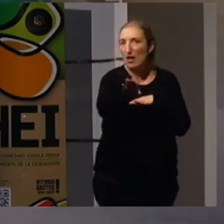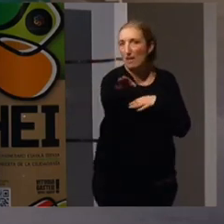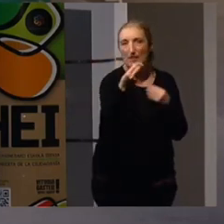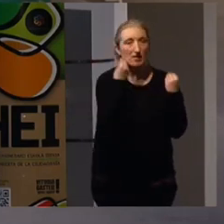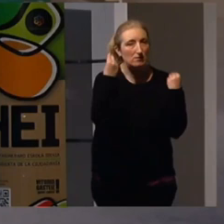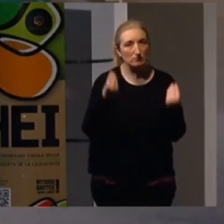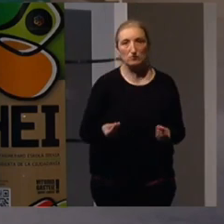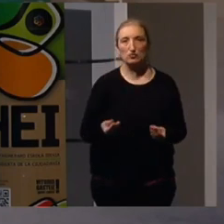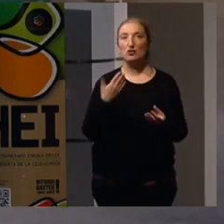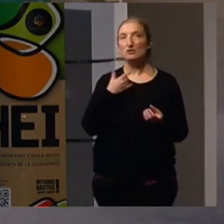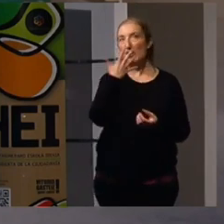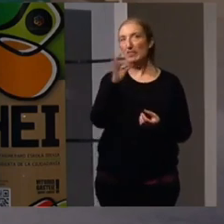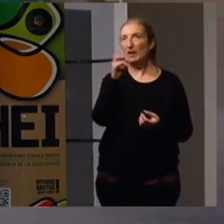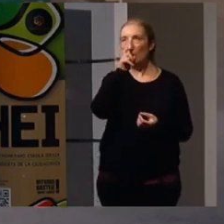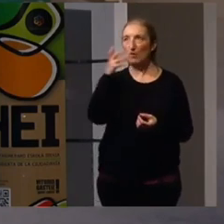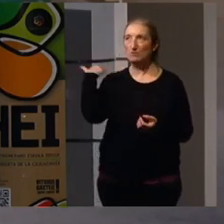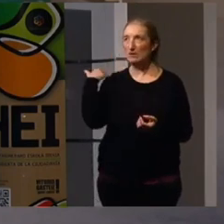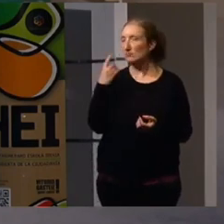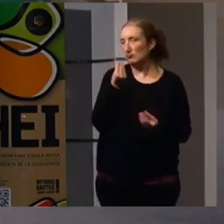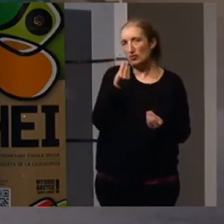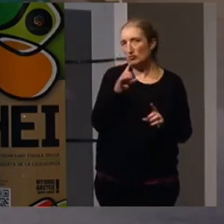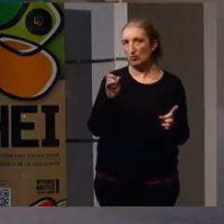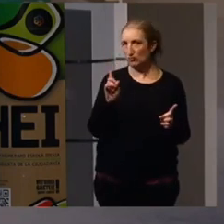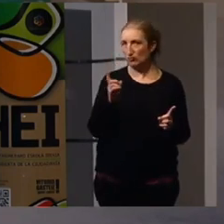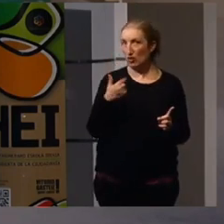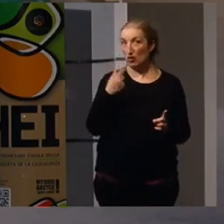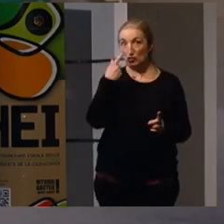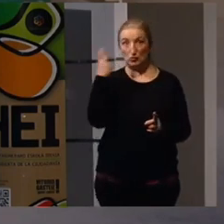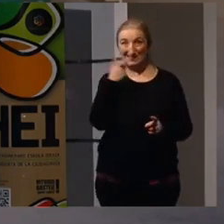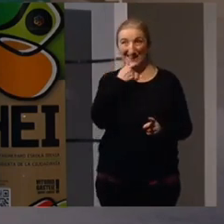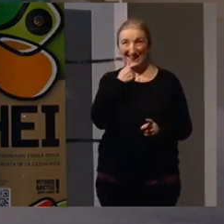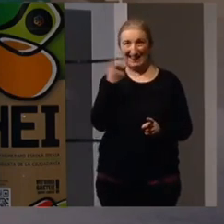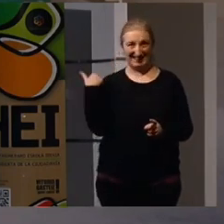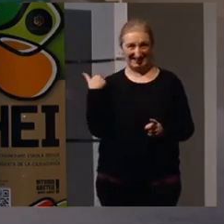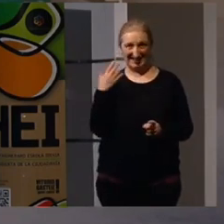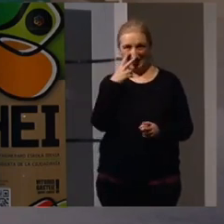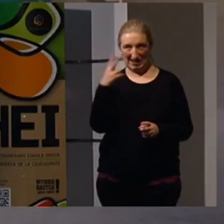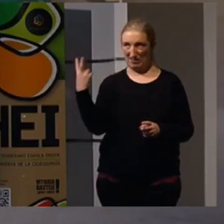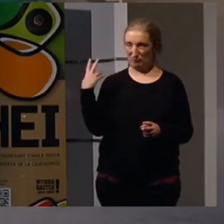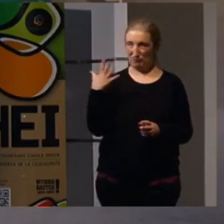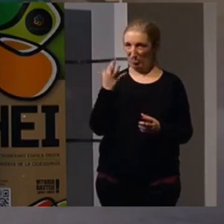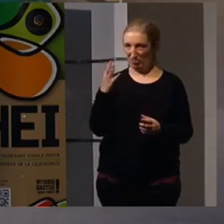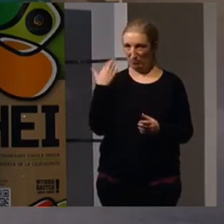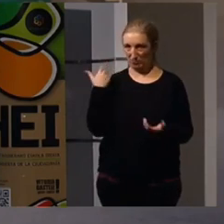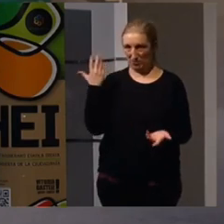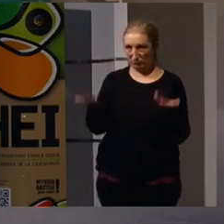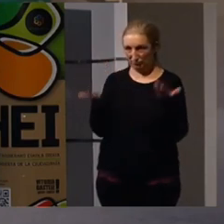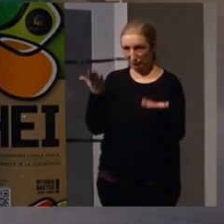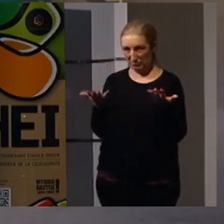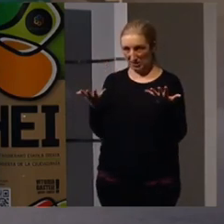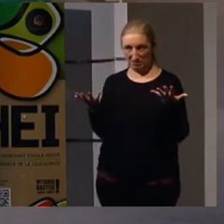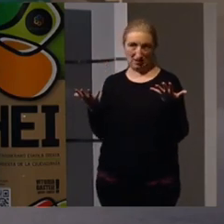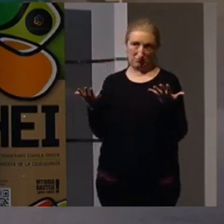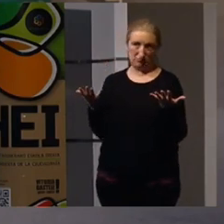O sea, si tú piensas, o sea, 50 años no es tanto. O sea, si tú ves el Reino Unido de hace 50 años y el de ahora, son más coherentes entre